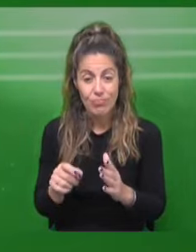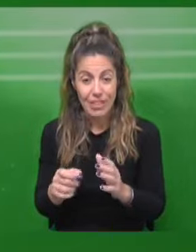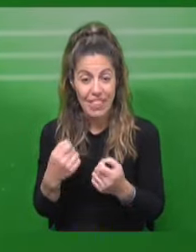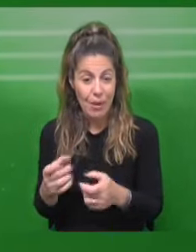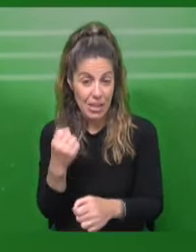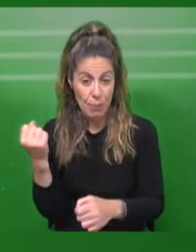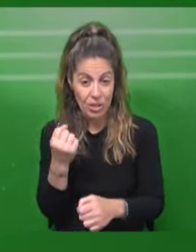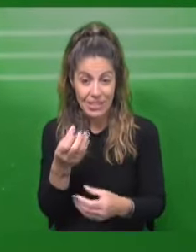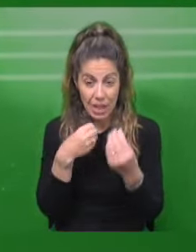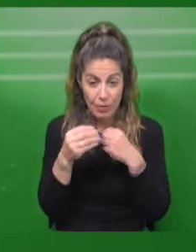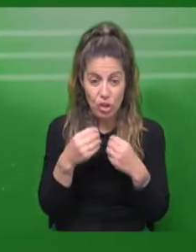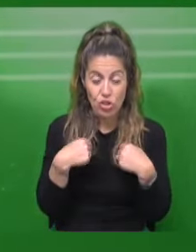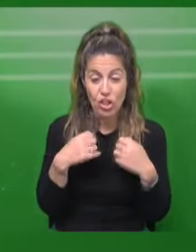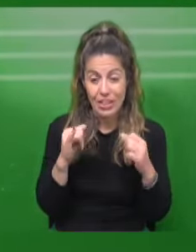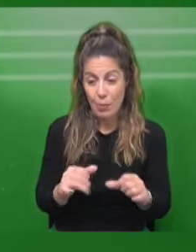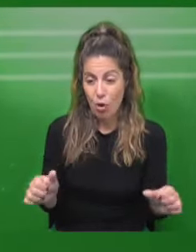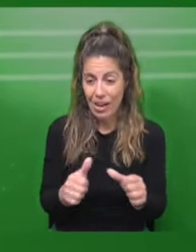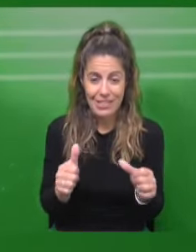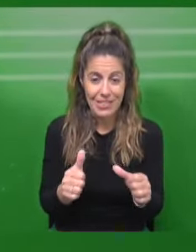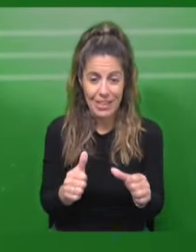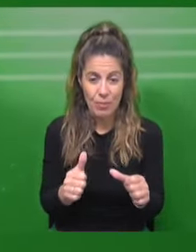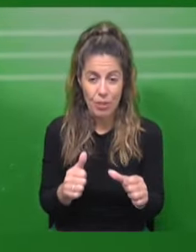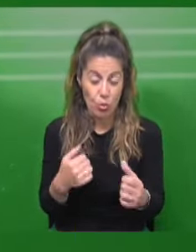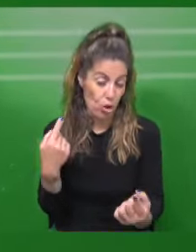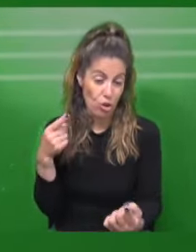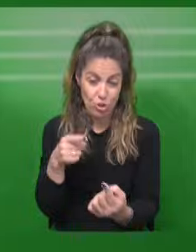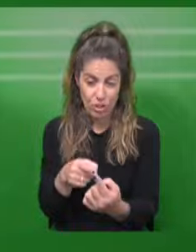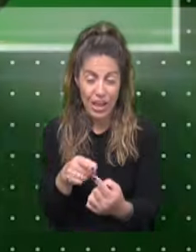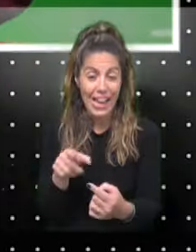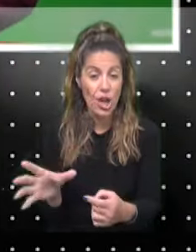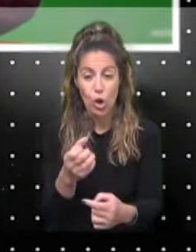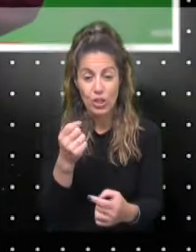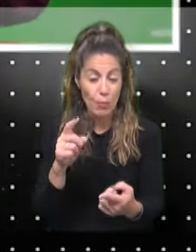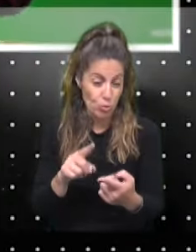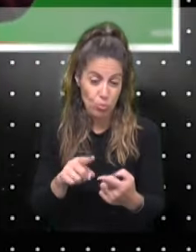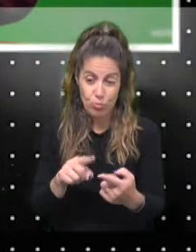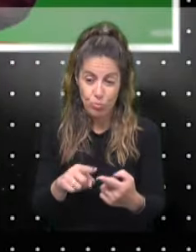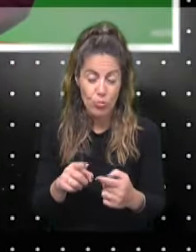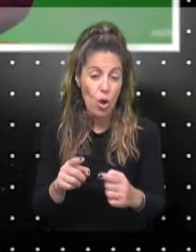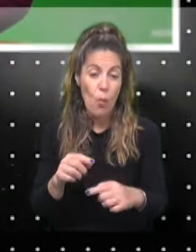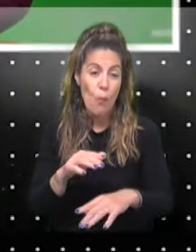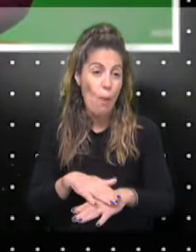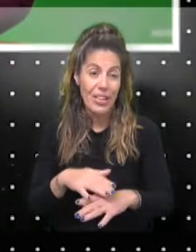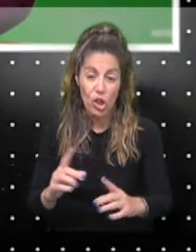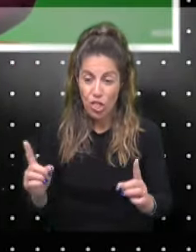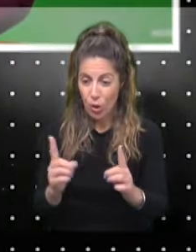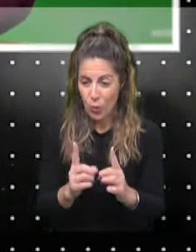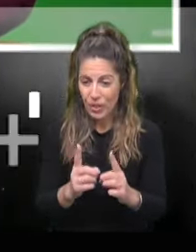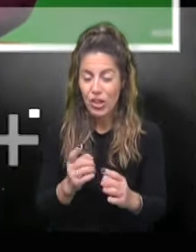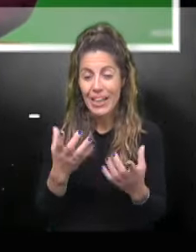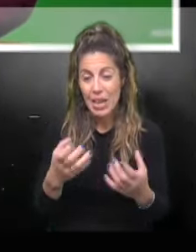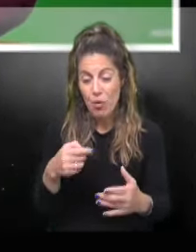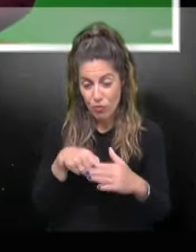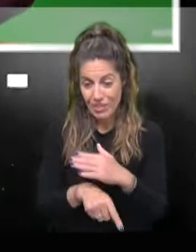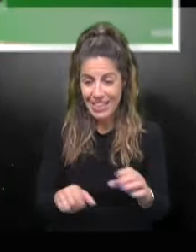alimentación nosotros lo tenemos que hacer porque es uno de nuestros cometidos entonces ahí encontramos un punto de encuentro sobre el cual estamos tratando de profundizar